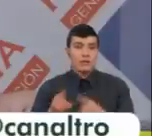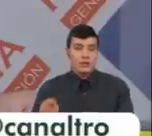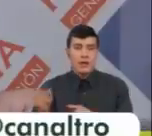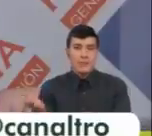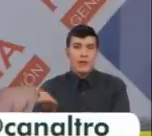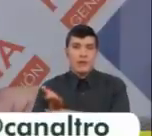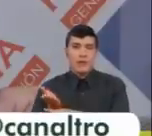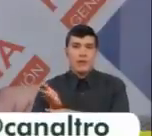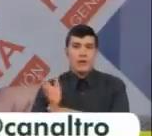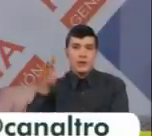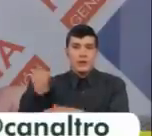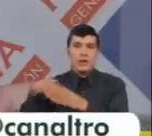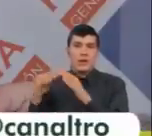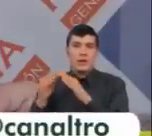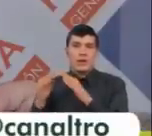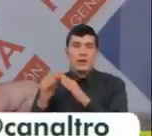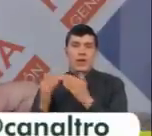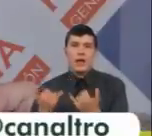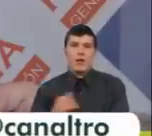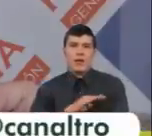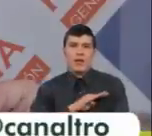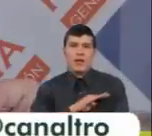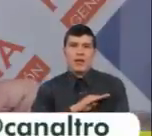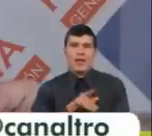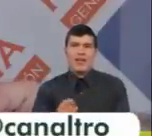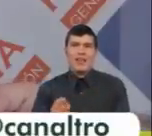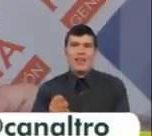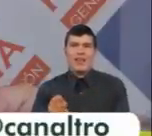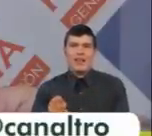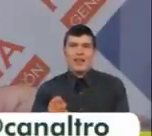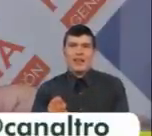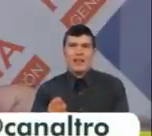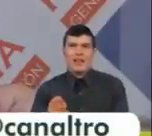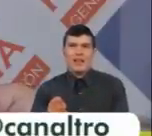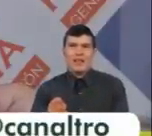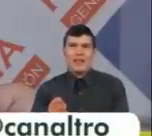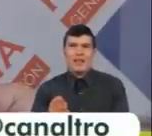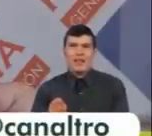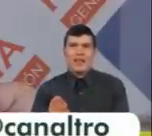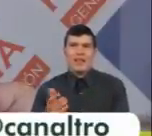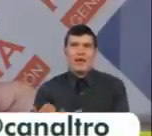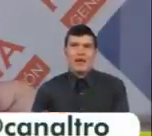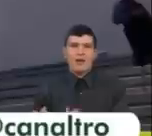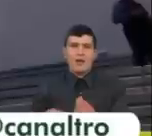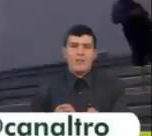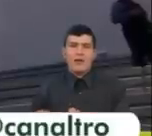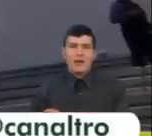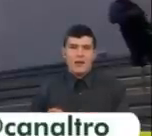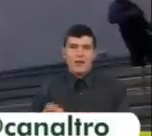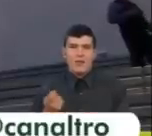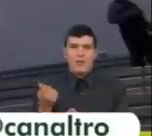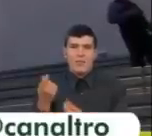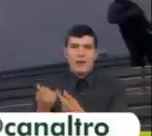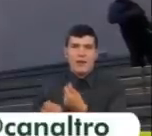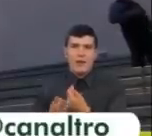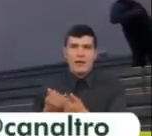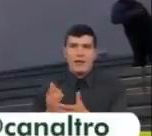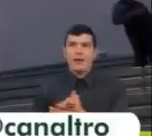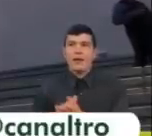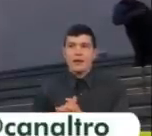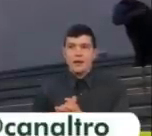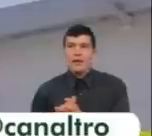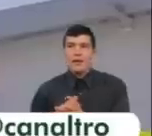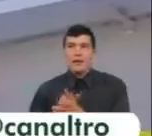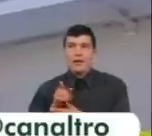media de aseguramiento contra el actual alcalde es que él conserva actualmente un manejo de recursos públicos el alcalde quien se entregó